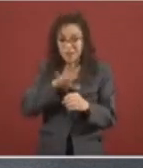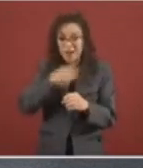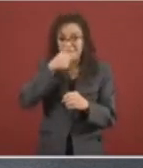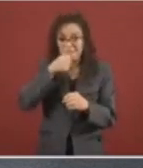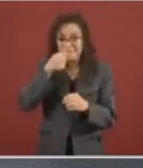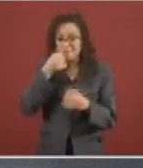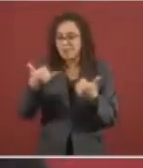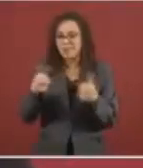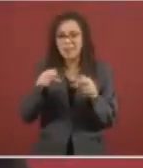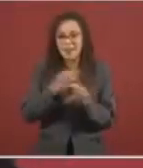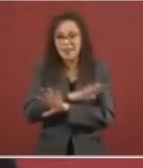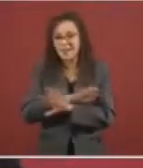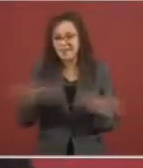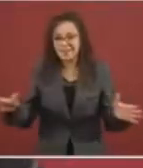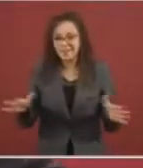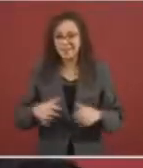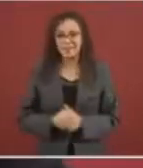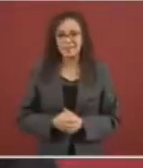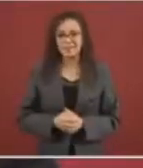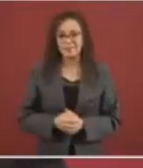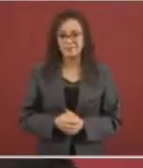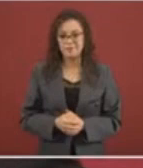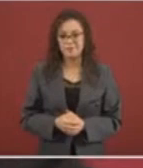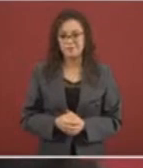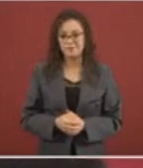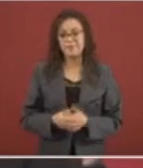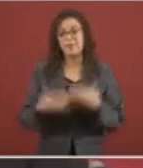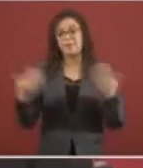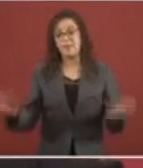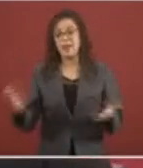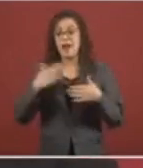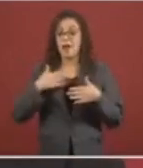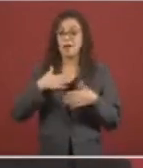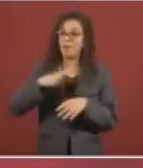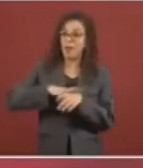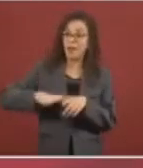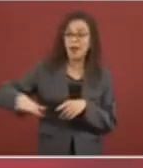Nada de que el llamado a la unidad y el plan para